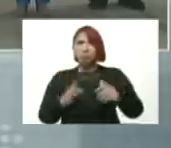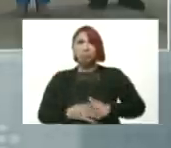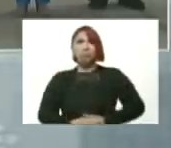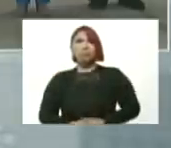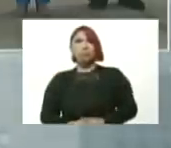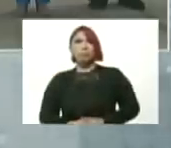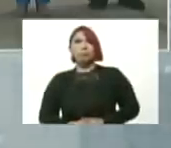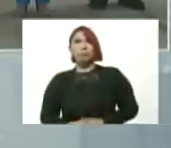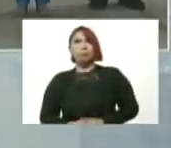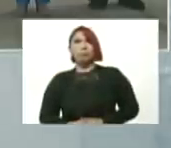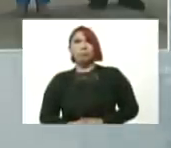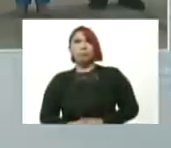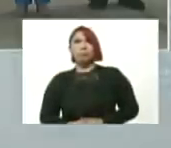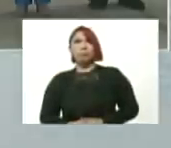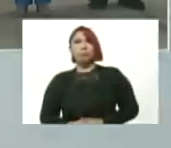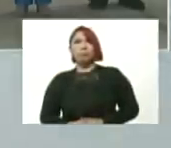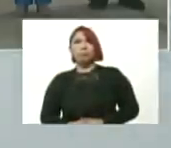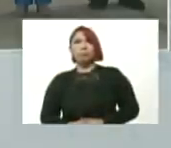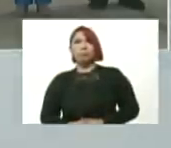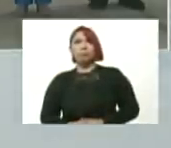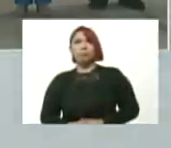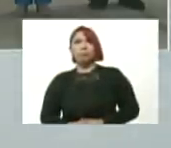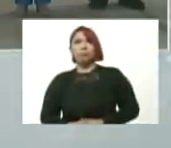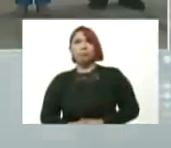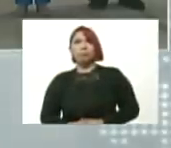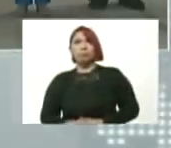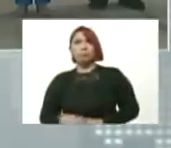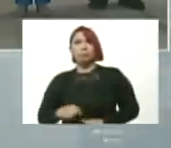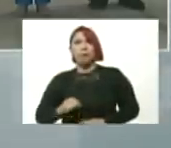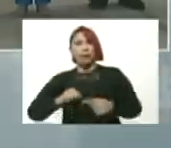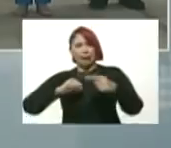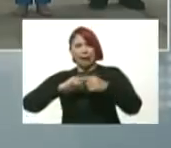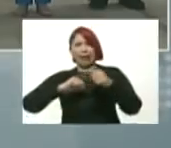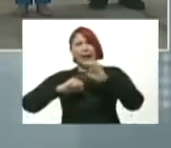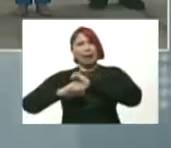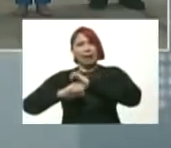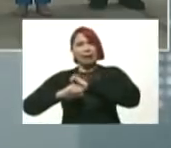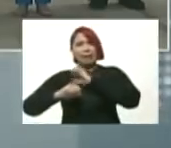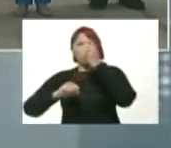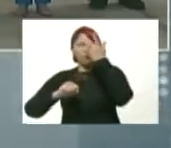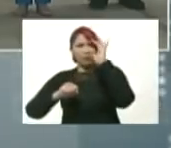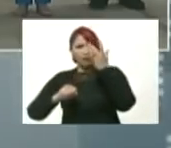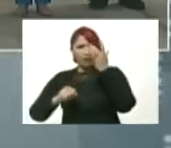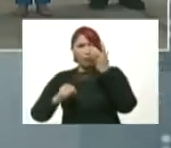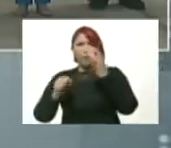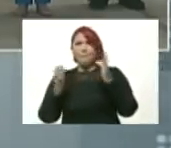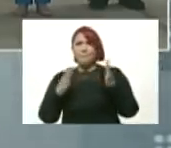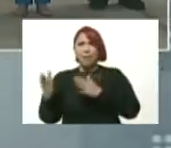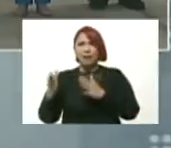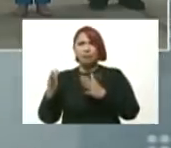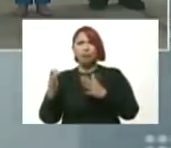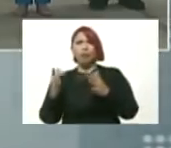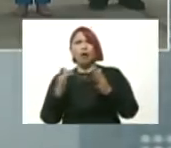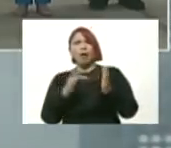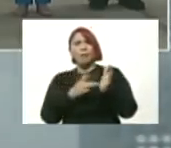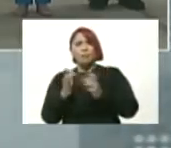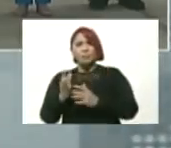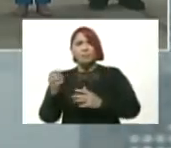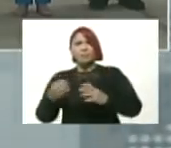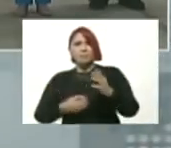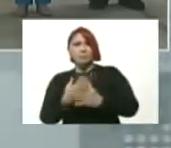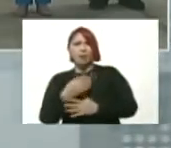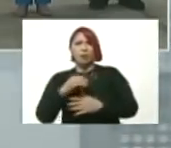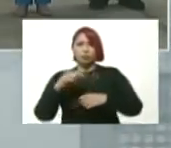si no le enseñaron desde pequeño a contar enero febrero marzo abril mayo junio julio agosto septiembre octubre